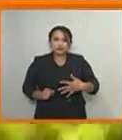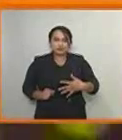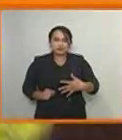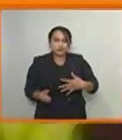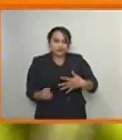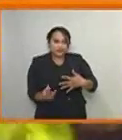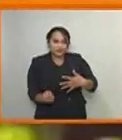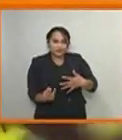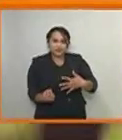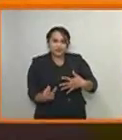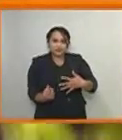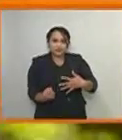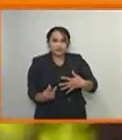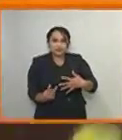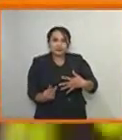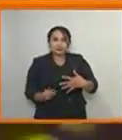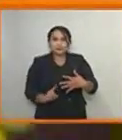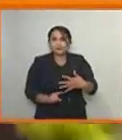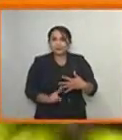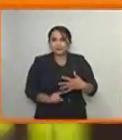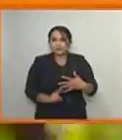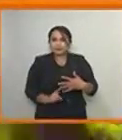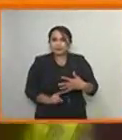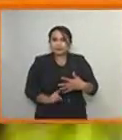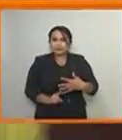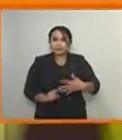12, quinto y penúltimo número.